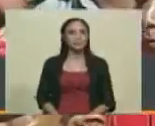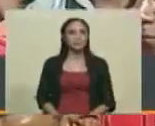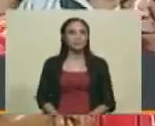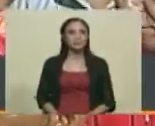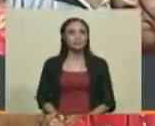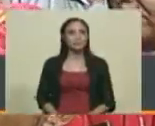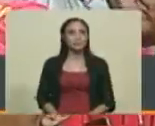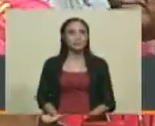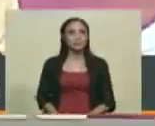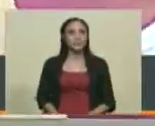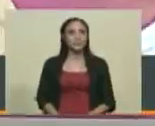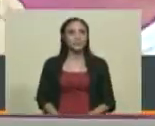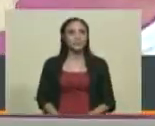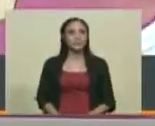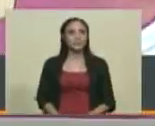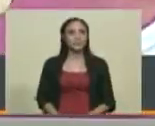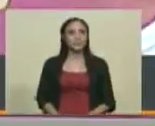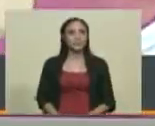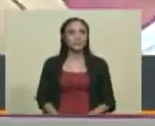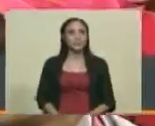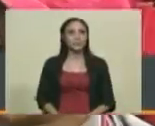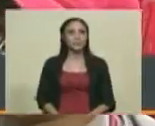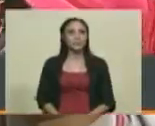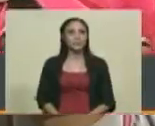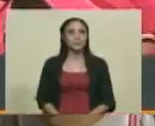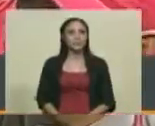Bueno, queridos compañeros, camaradas.